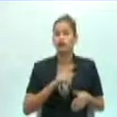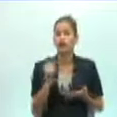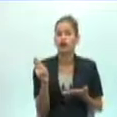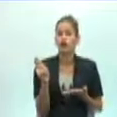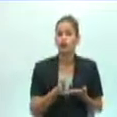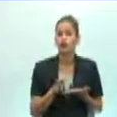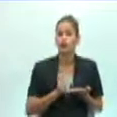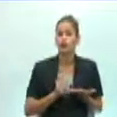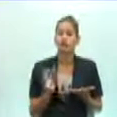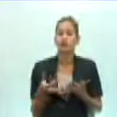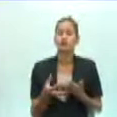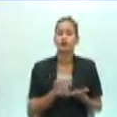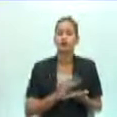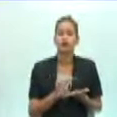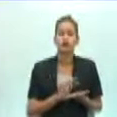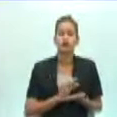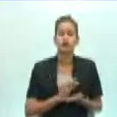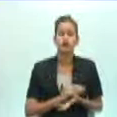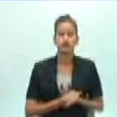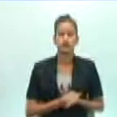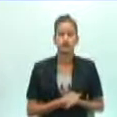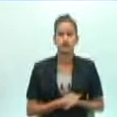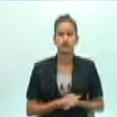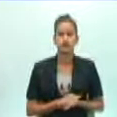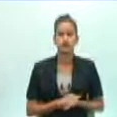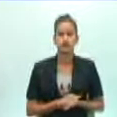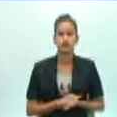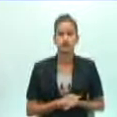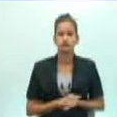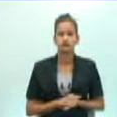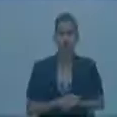anteriormente, lo pueda hacer ahora. Adelante.